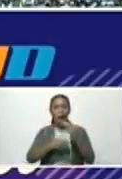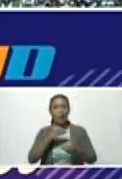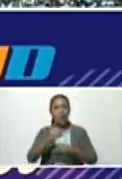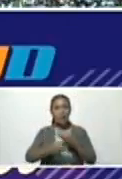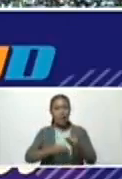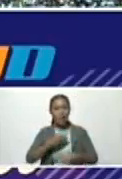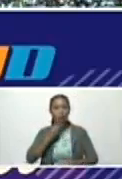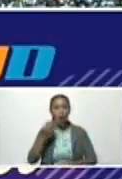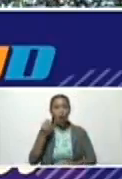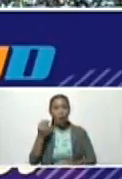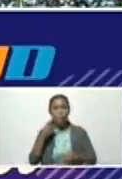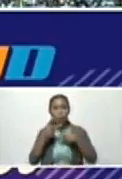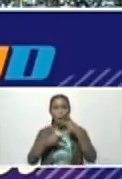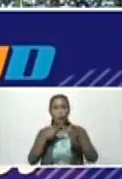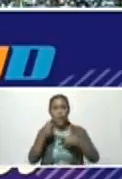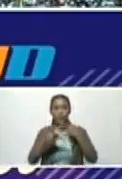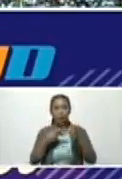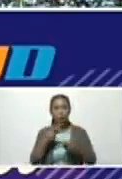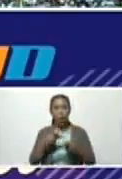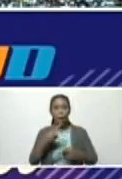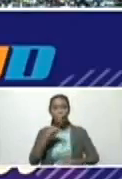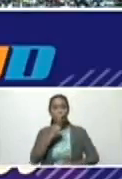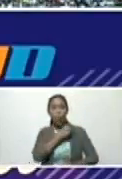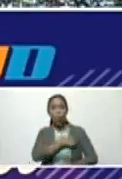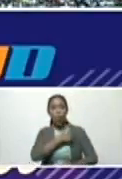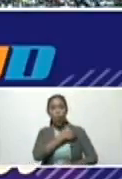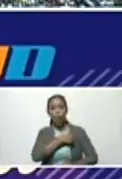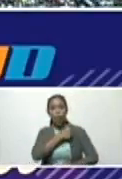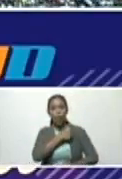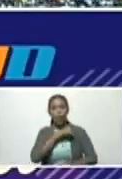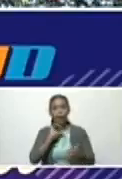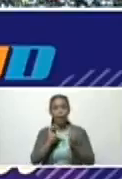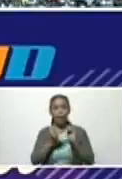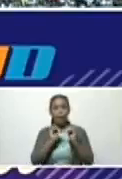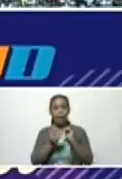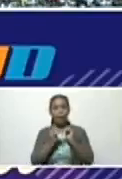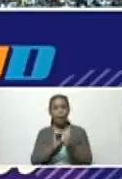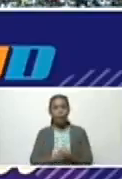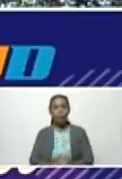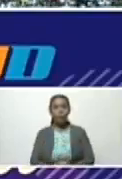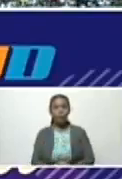muchachos, políticamente, moralmente, éticamente.